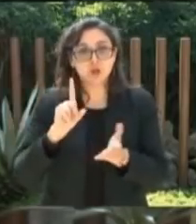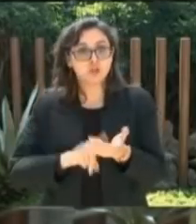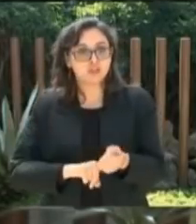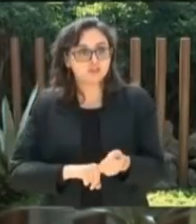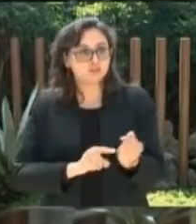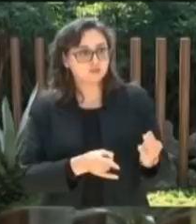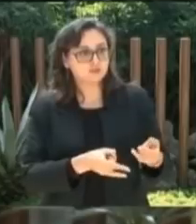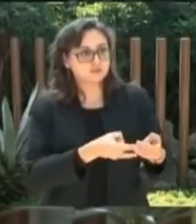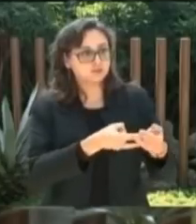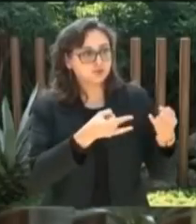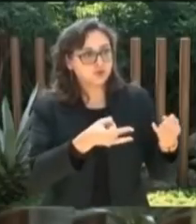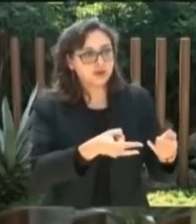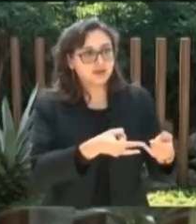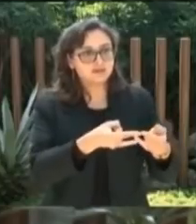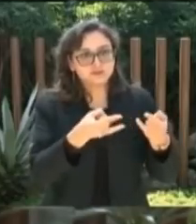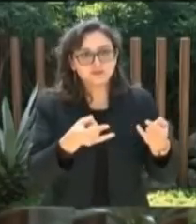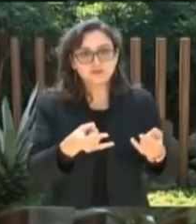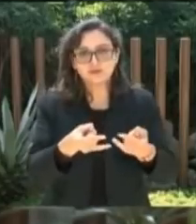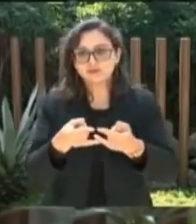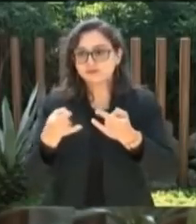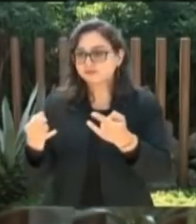de